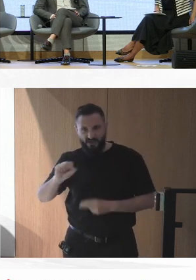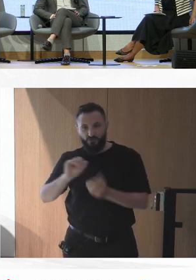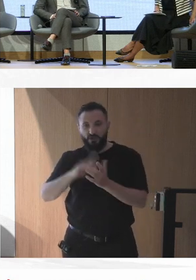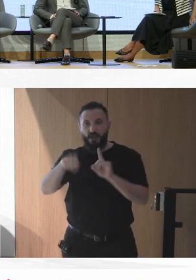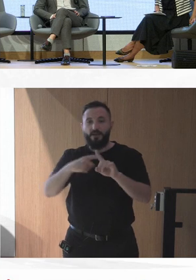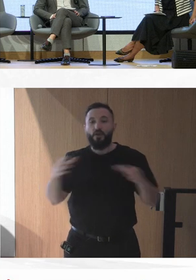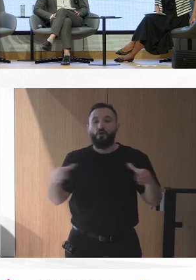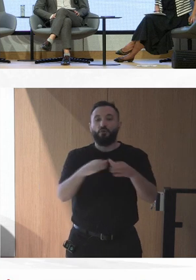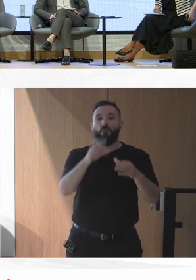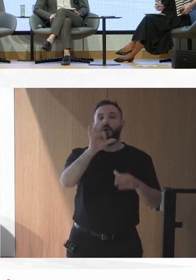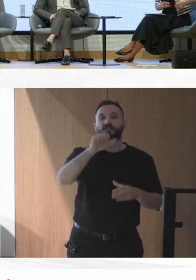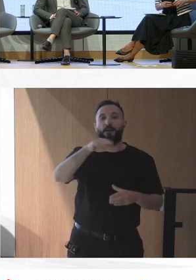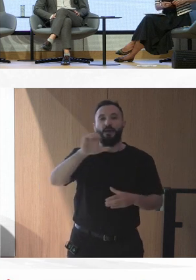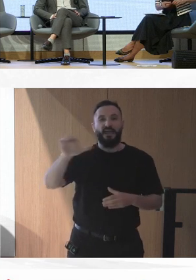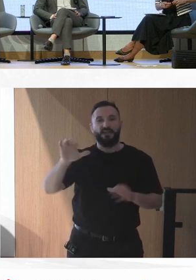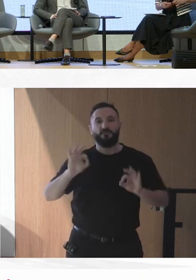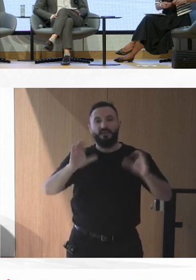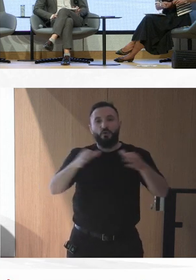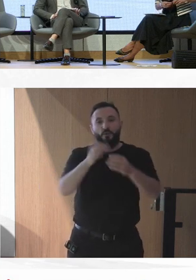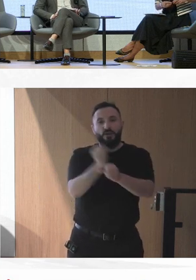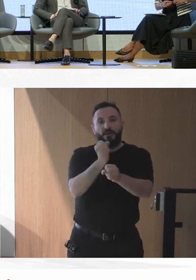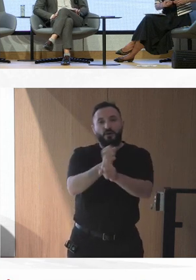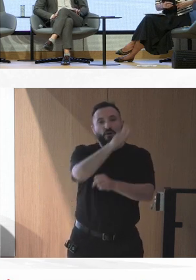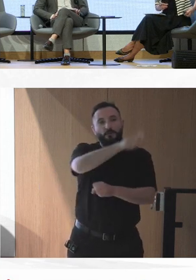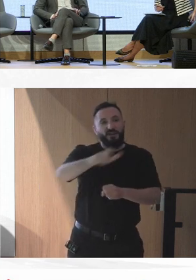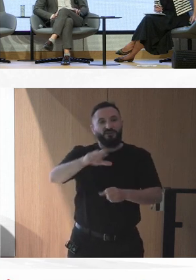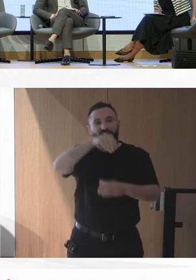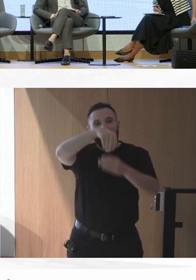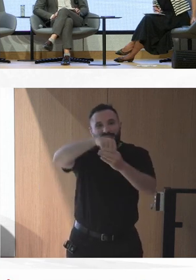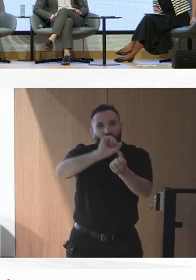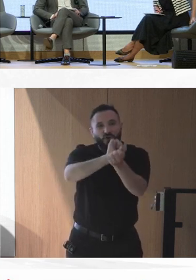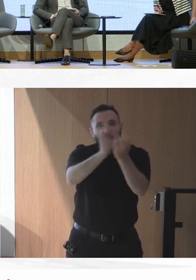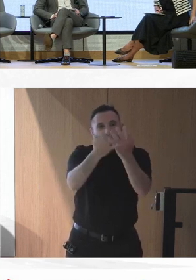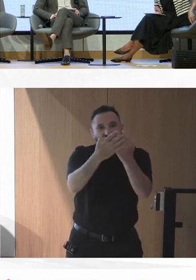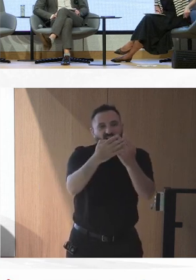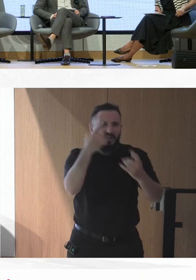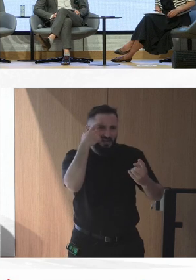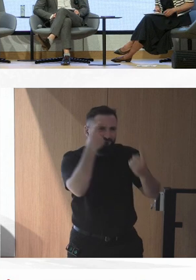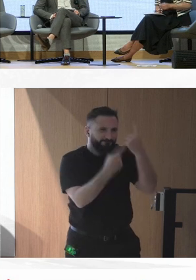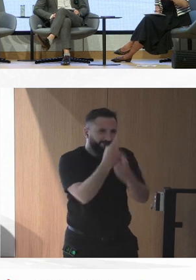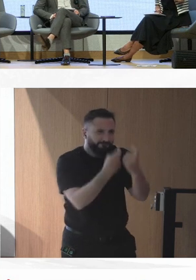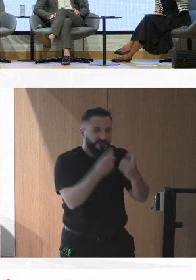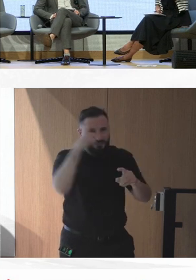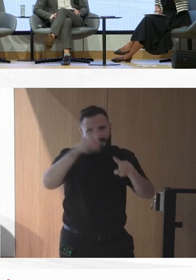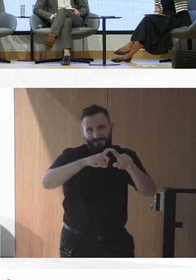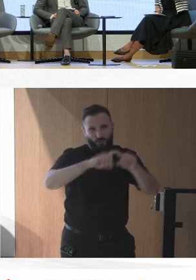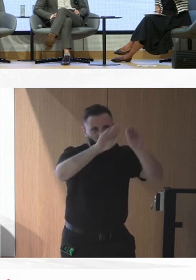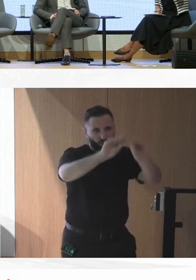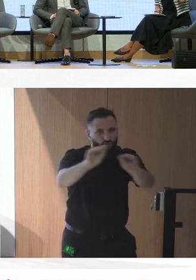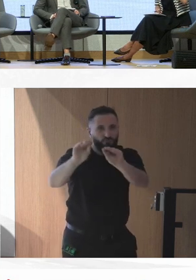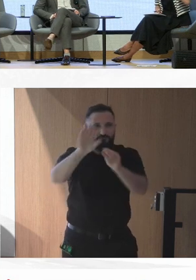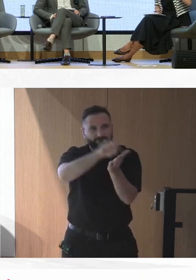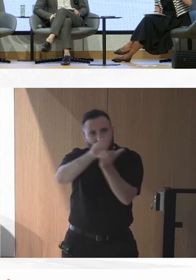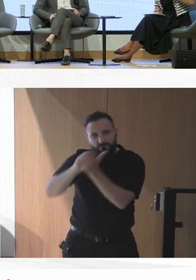grupo de trabajo muy interesado en la salud mental de la población reclusa, de la Asociación Española de Neuropsiquiatría, que nos interesa mucho esta